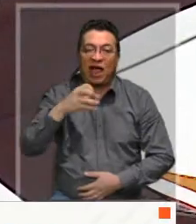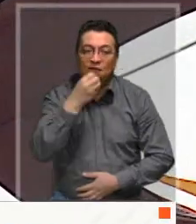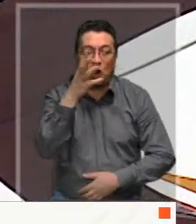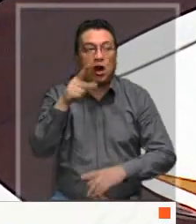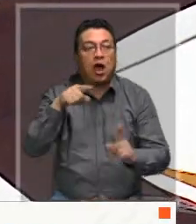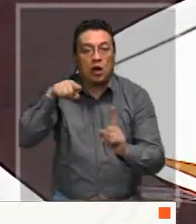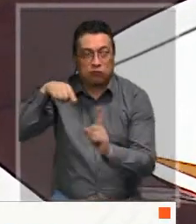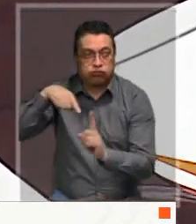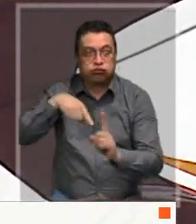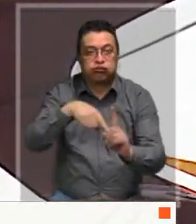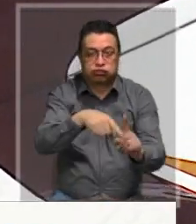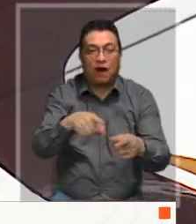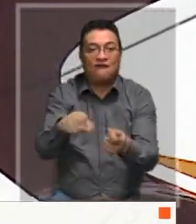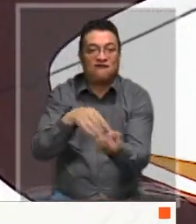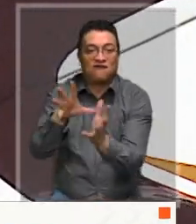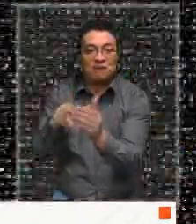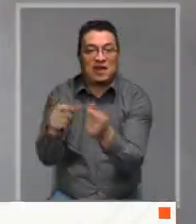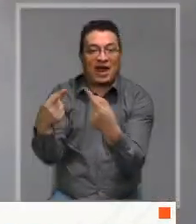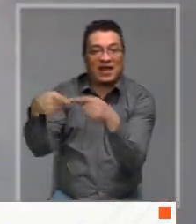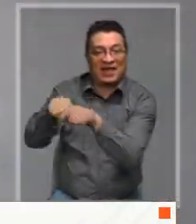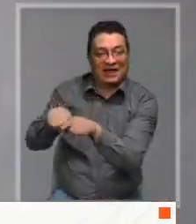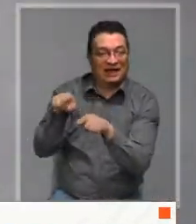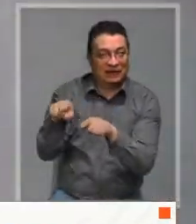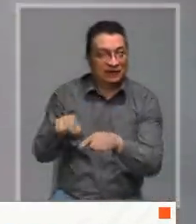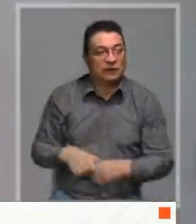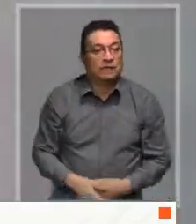los familiares de su pareja.